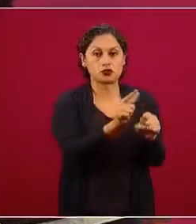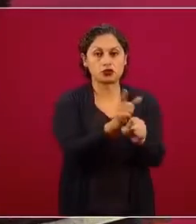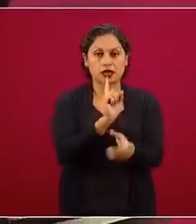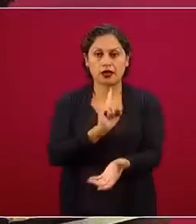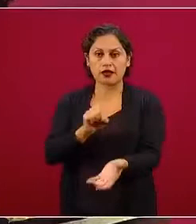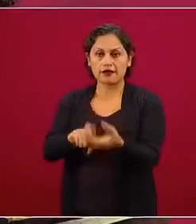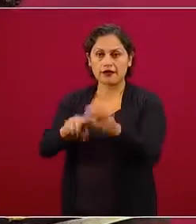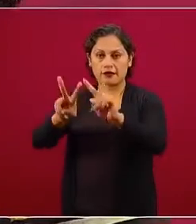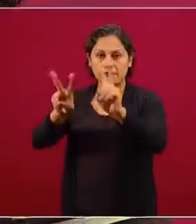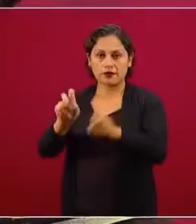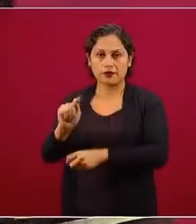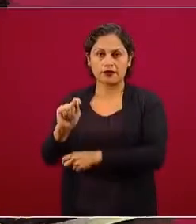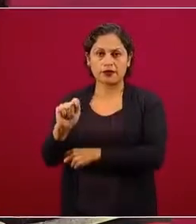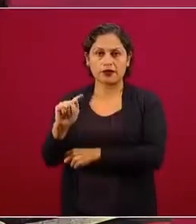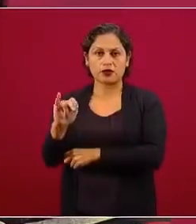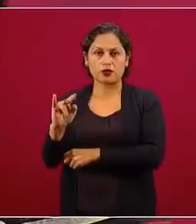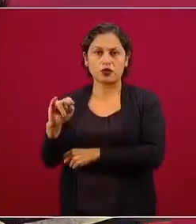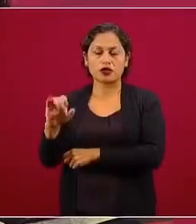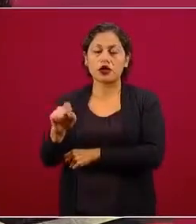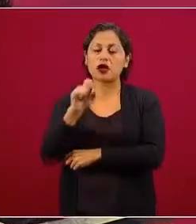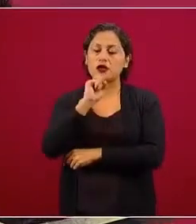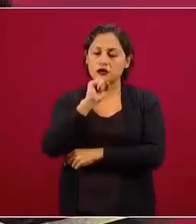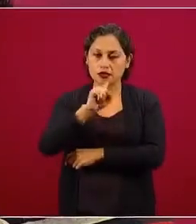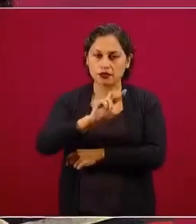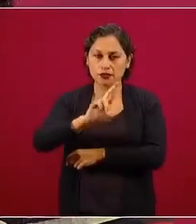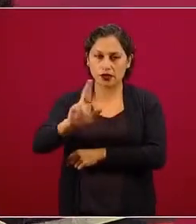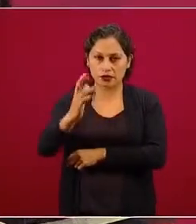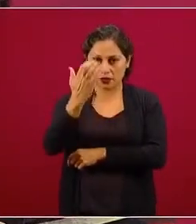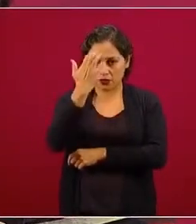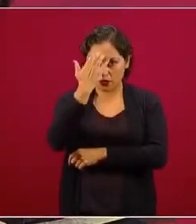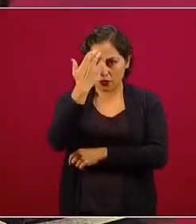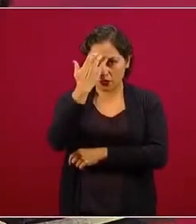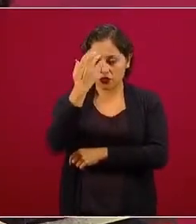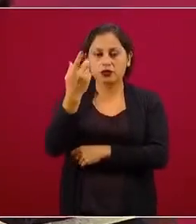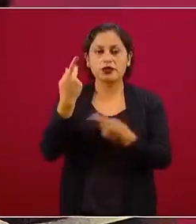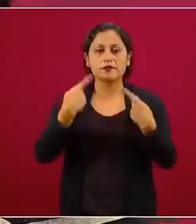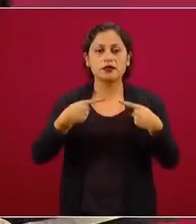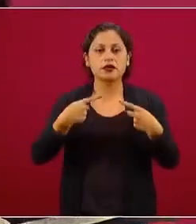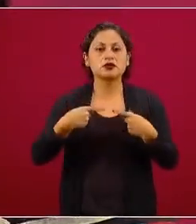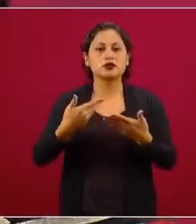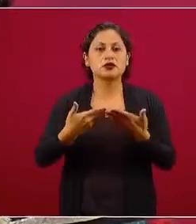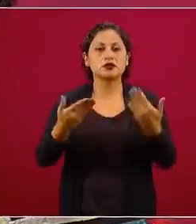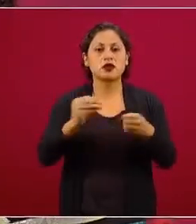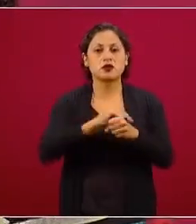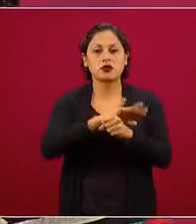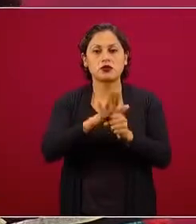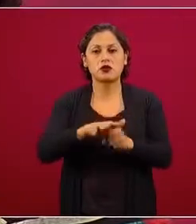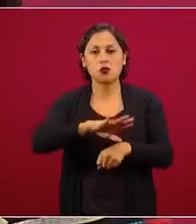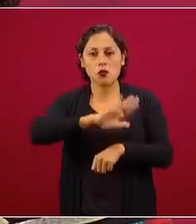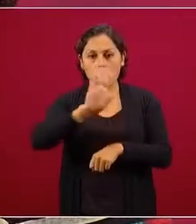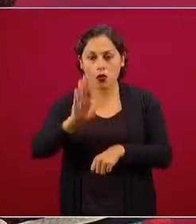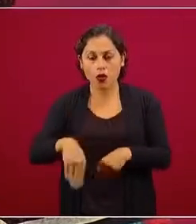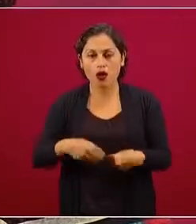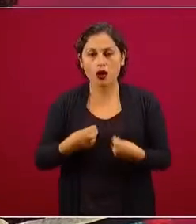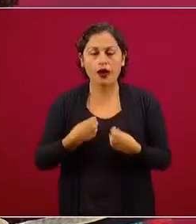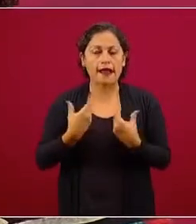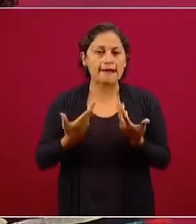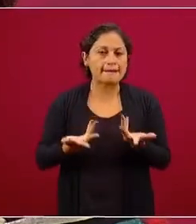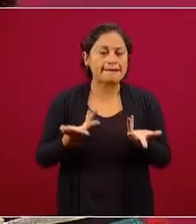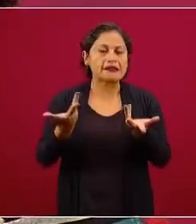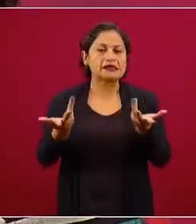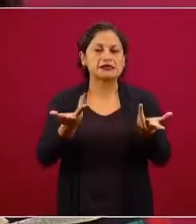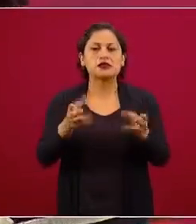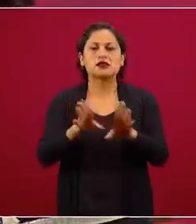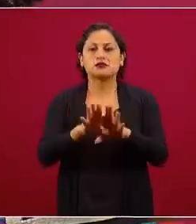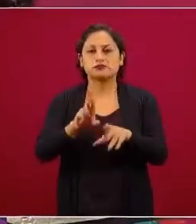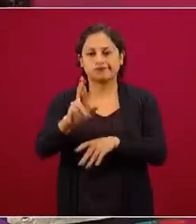un homenaje póstumo justo a las compañeras que han perdido la vida durante la atención de COVID-19 o por alguna situación también